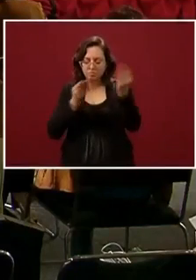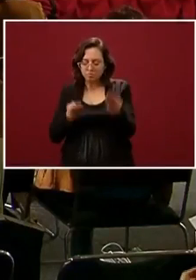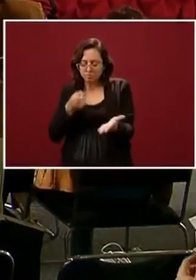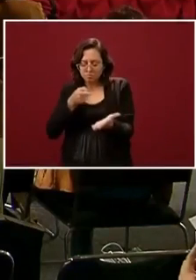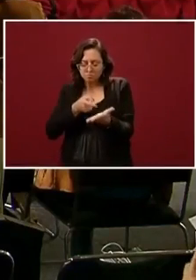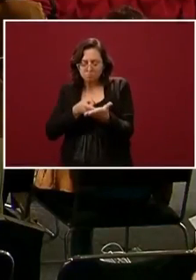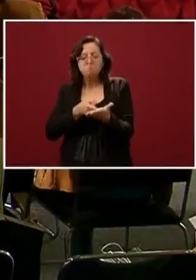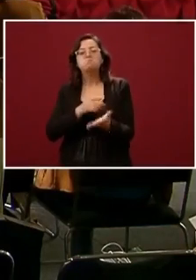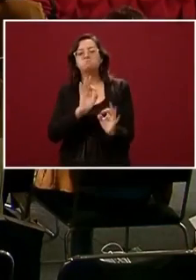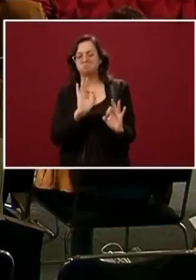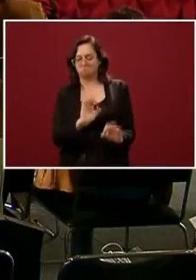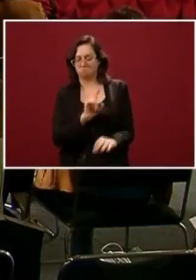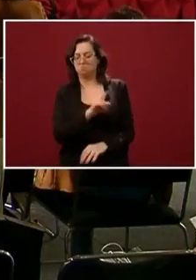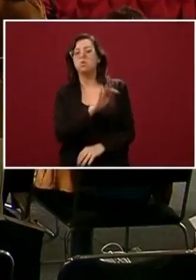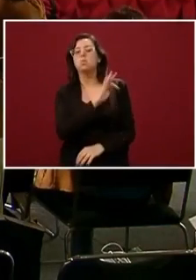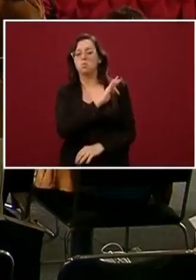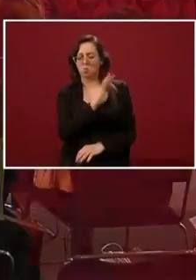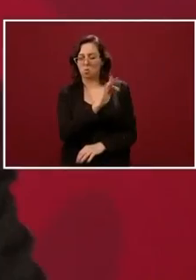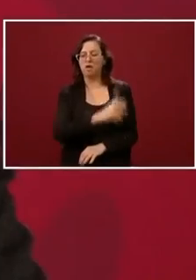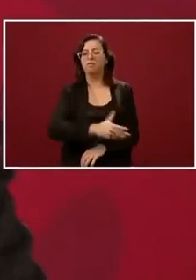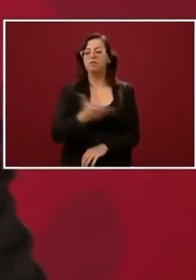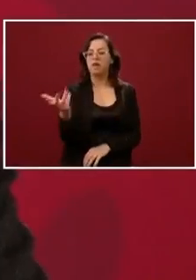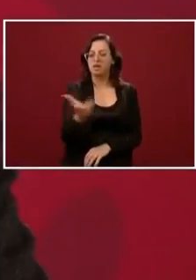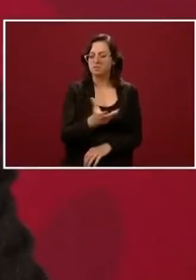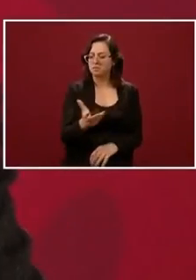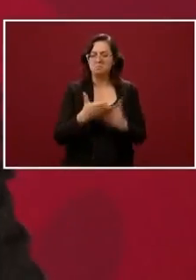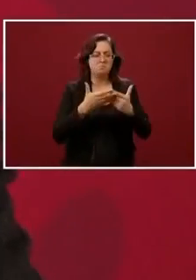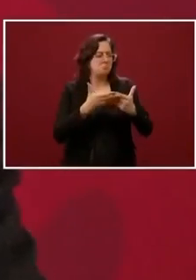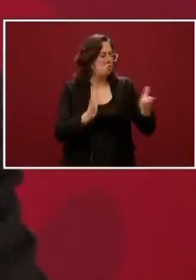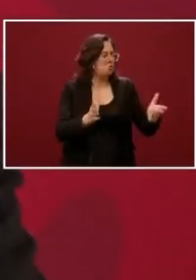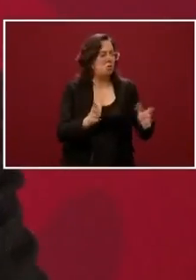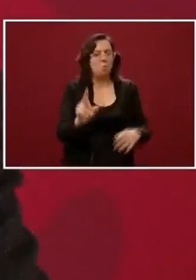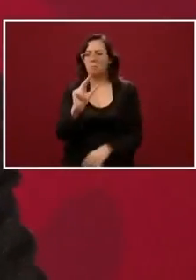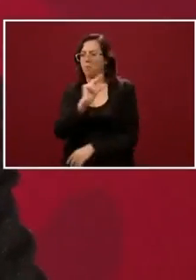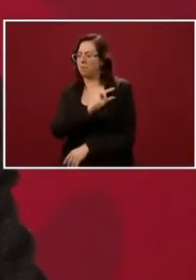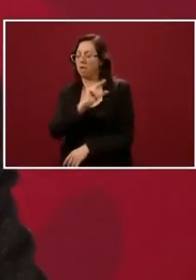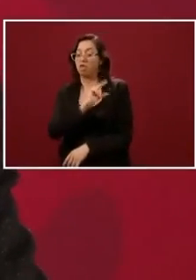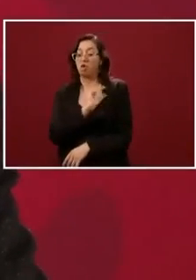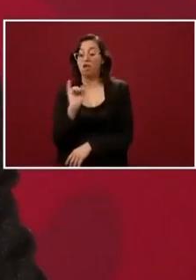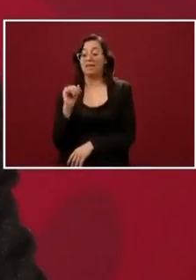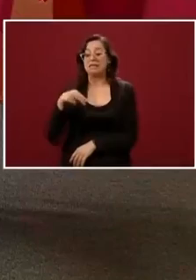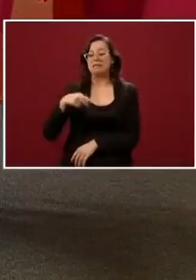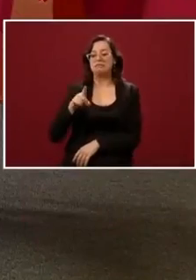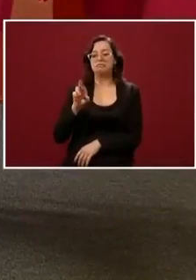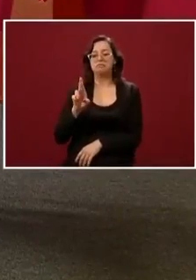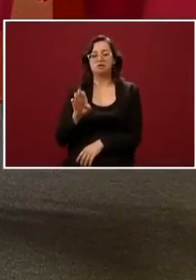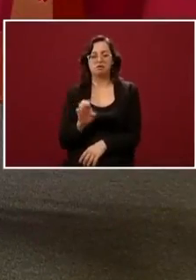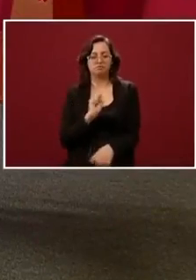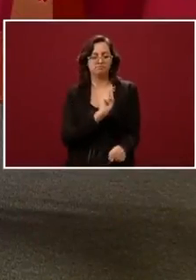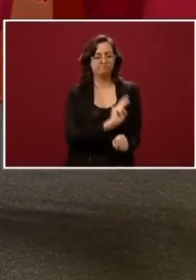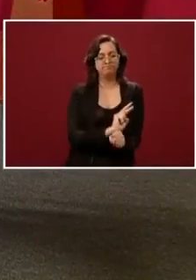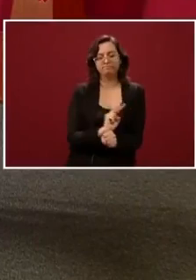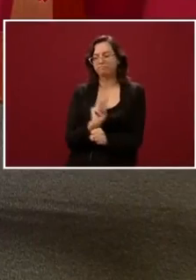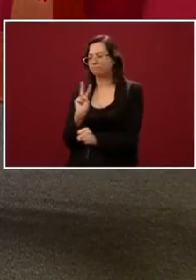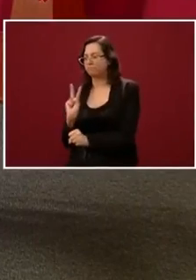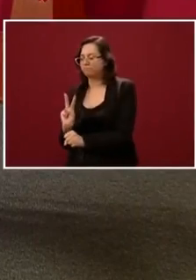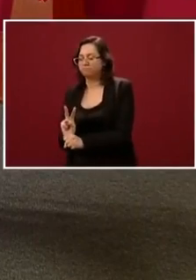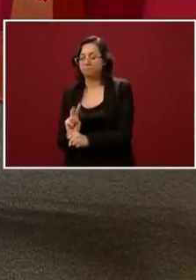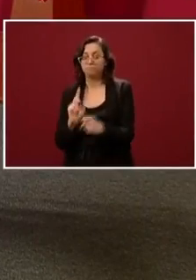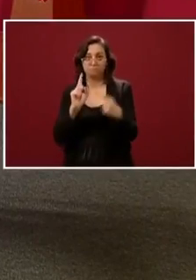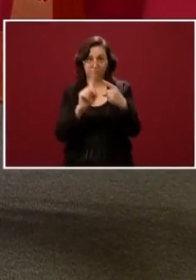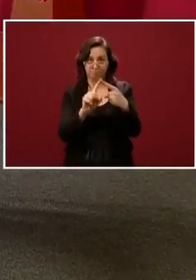laboratorios de cualquier característica, los laboratorios públicos de salud pública o los laboratorios privados. Y ese es el